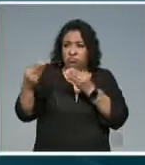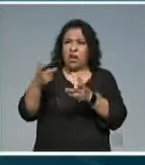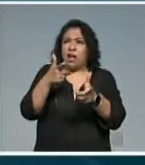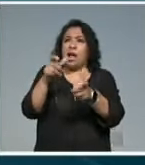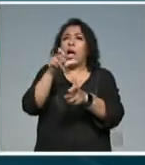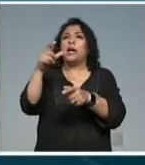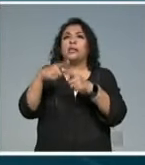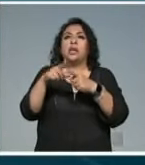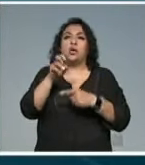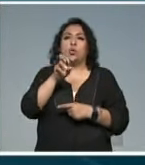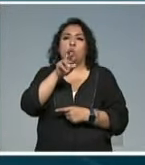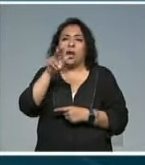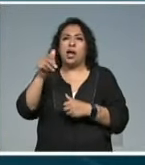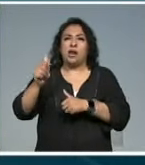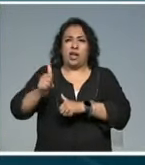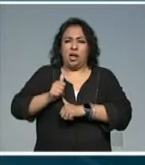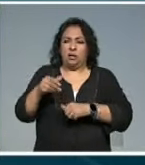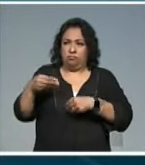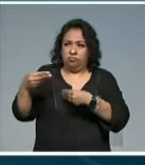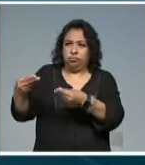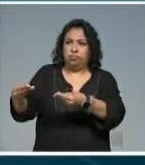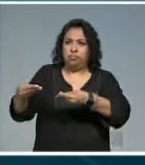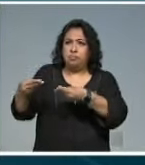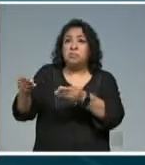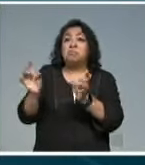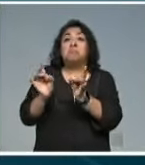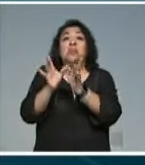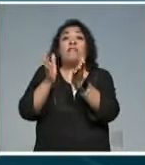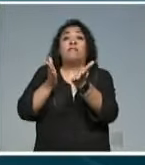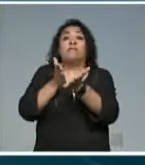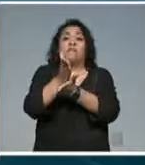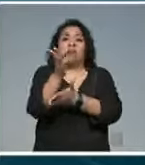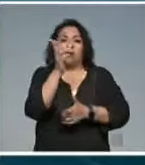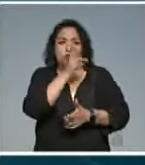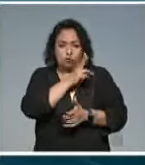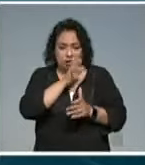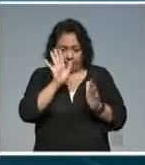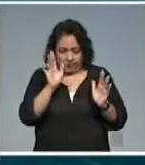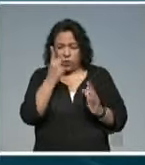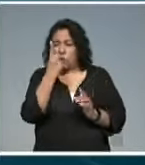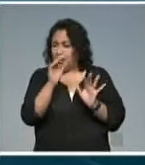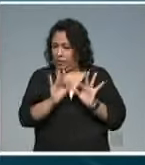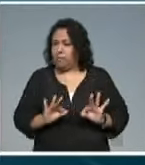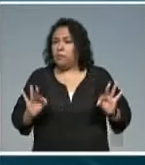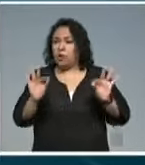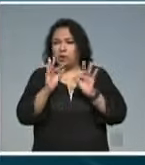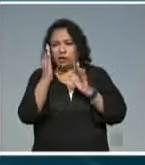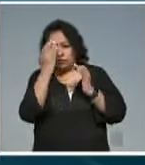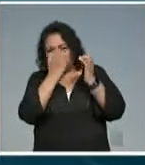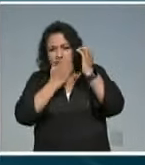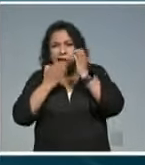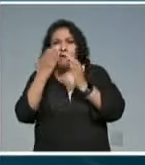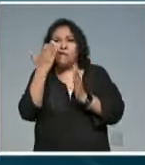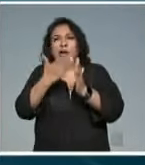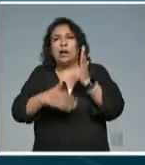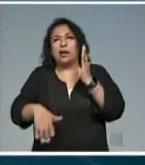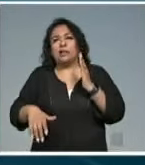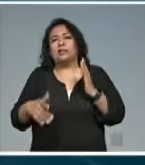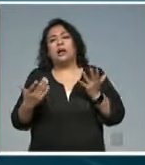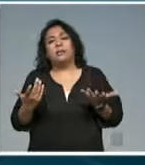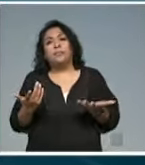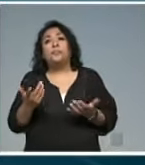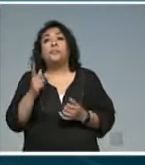los ucranianos, al ejército ucraniano, en caso de una invasión rusa. Un elemento importante en el análisis que faltaba para el